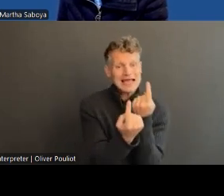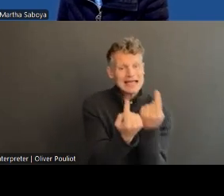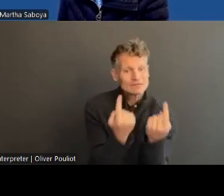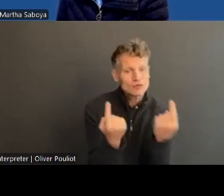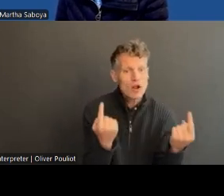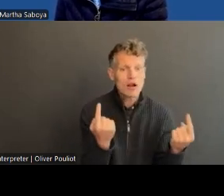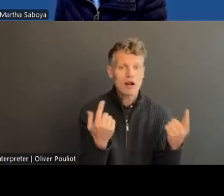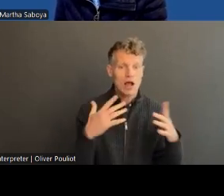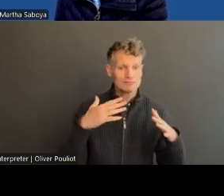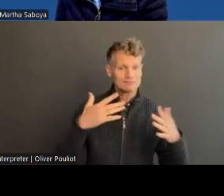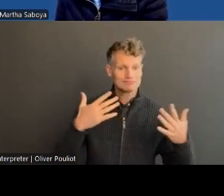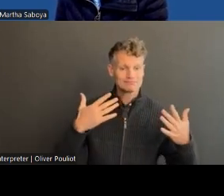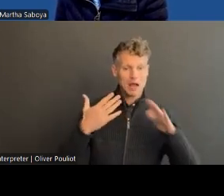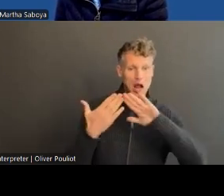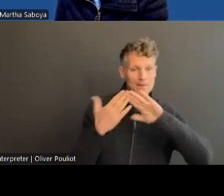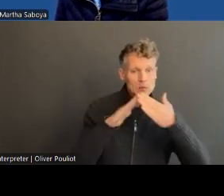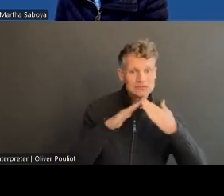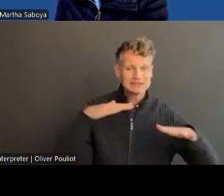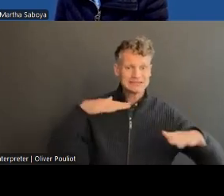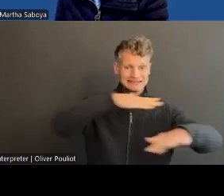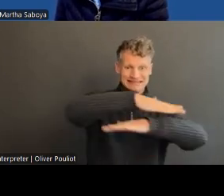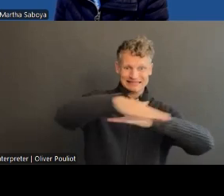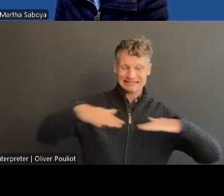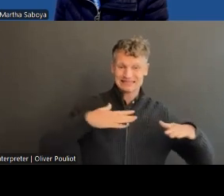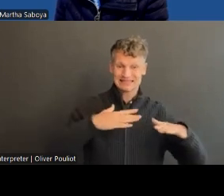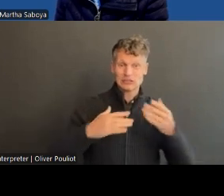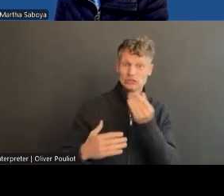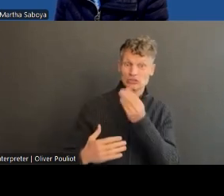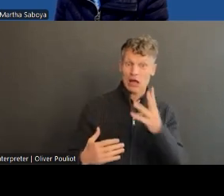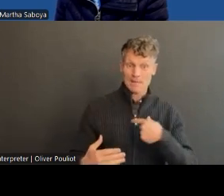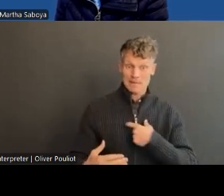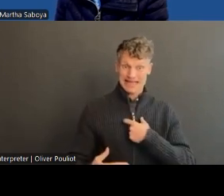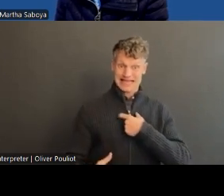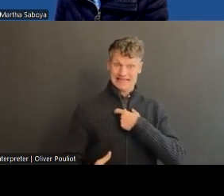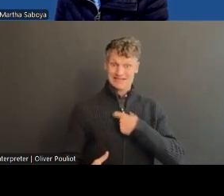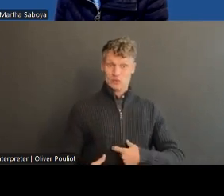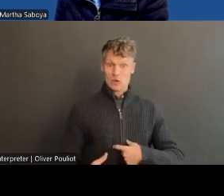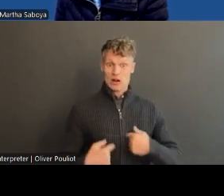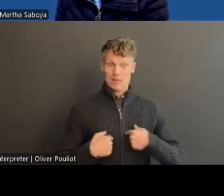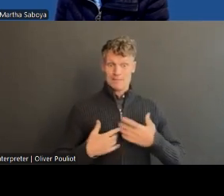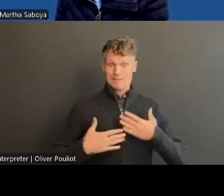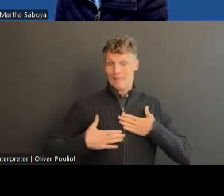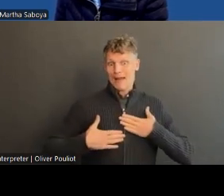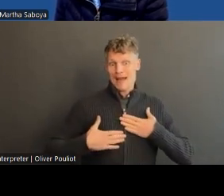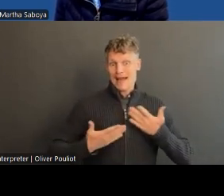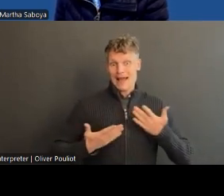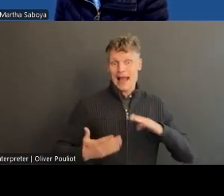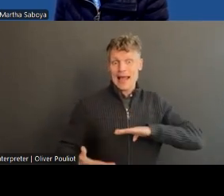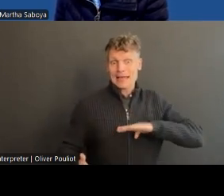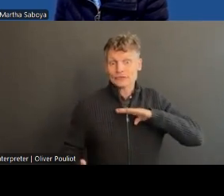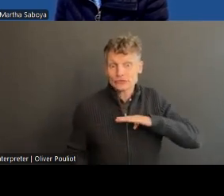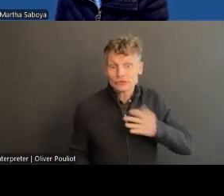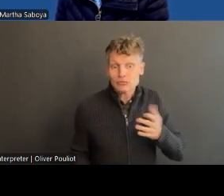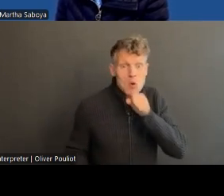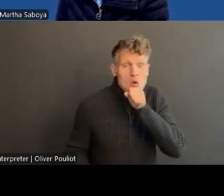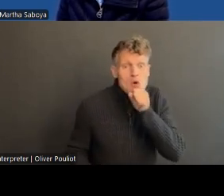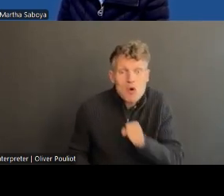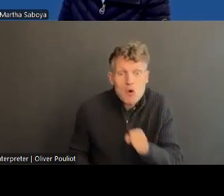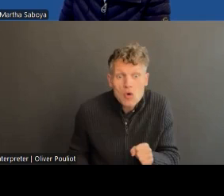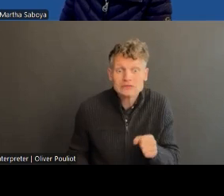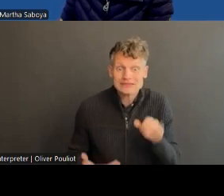las características individuales y de la comunidad, sobre todo las particulares como la